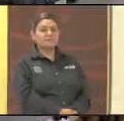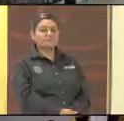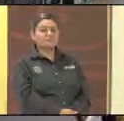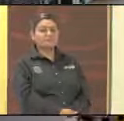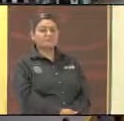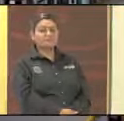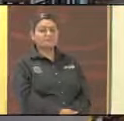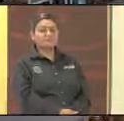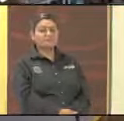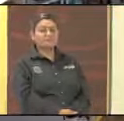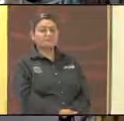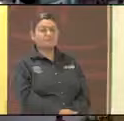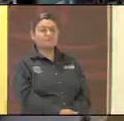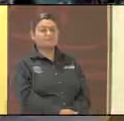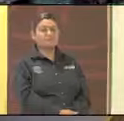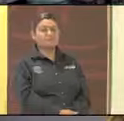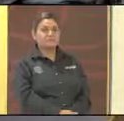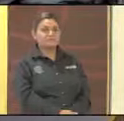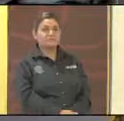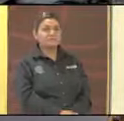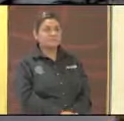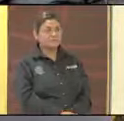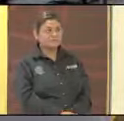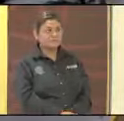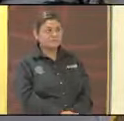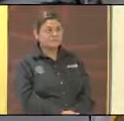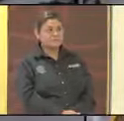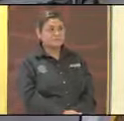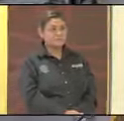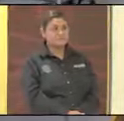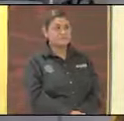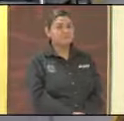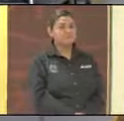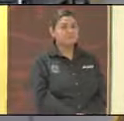felicidades. ¡Cuatro! Y ahí está el aplauso, la ovación. Muchas felicidades.